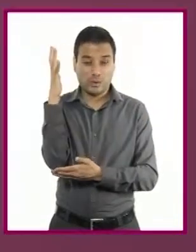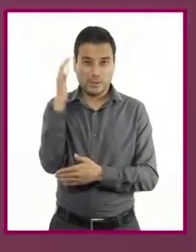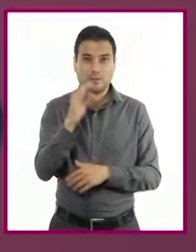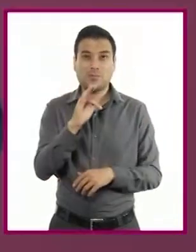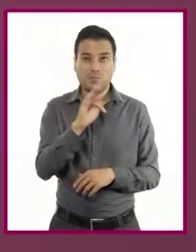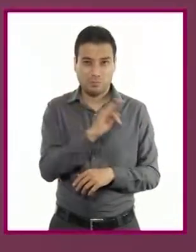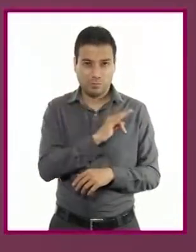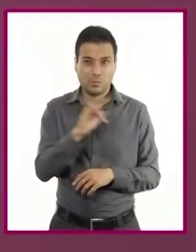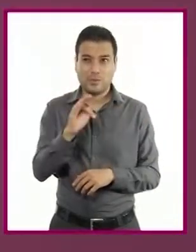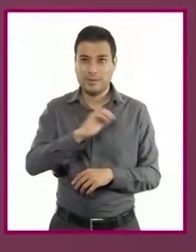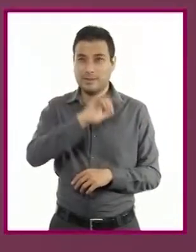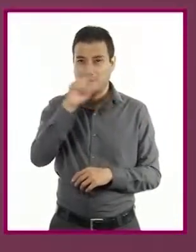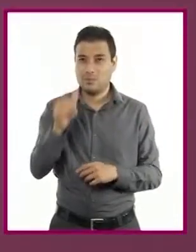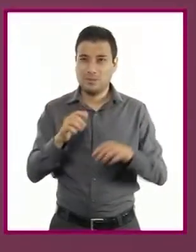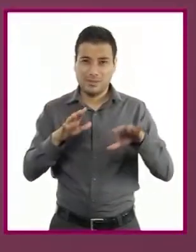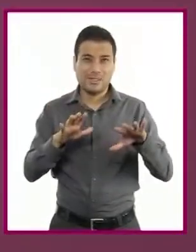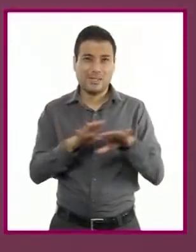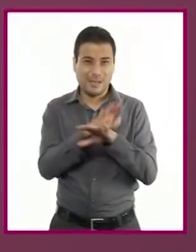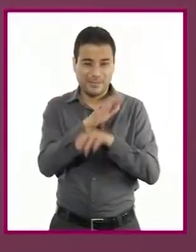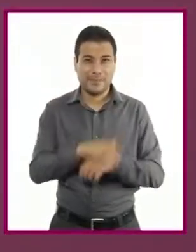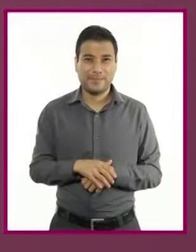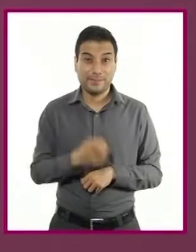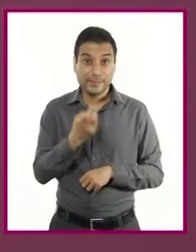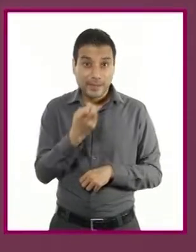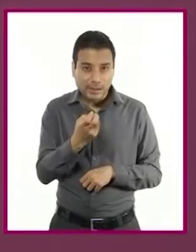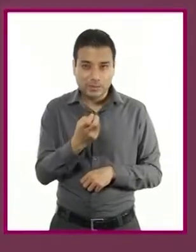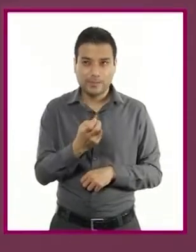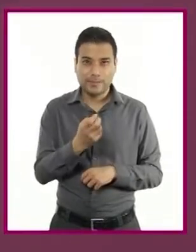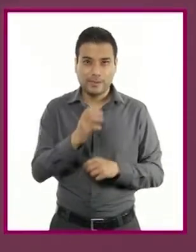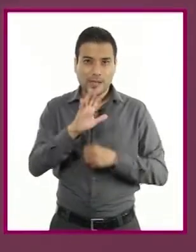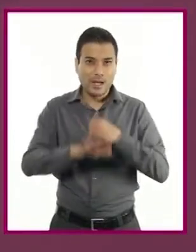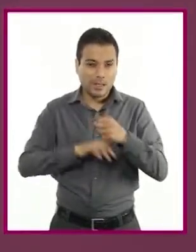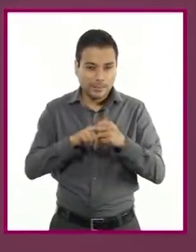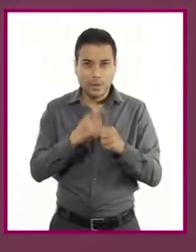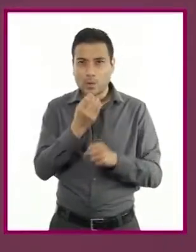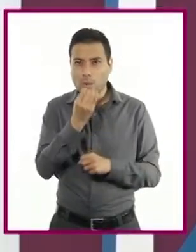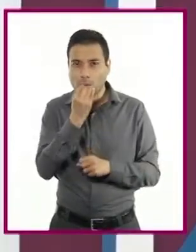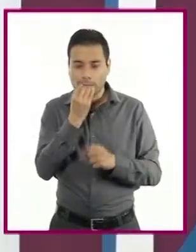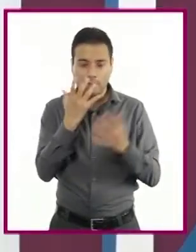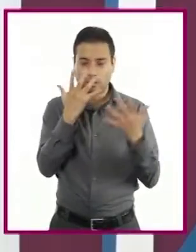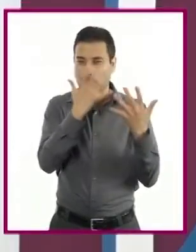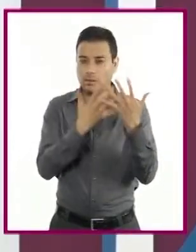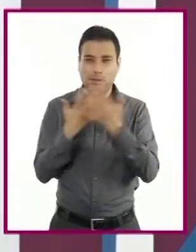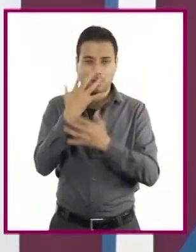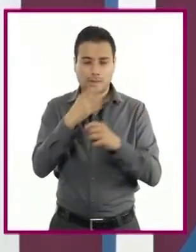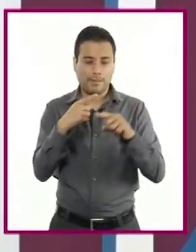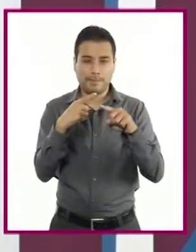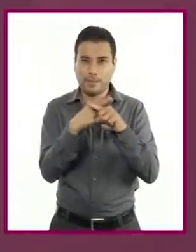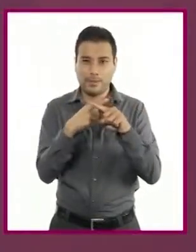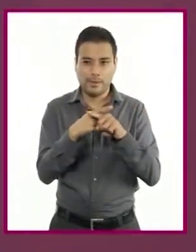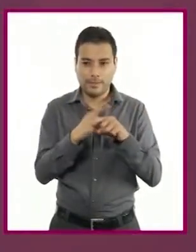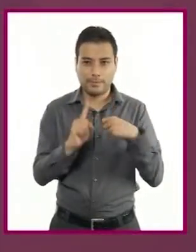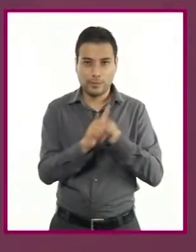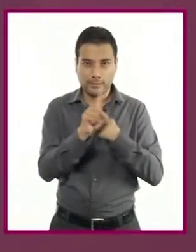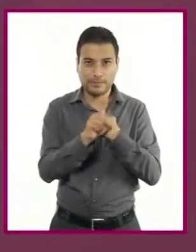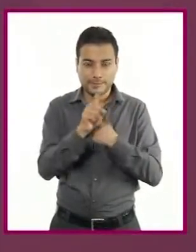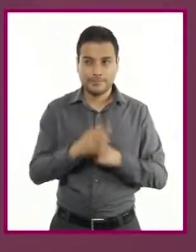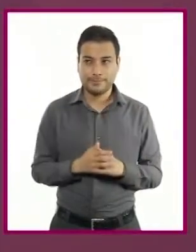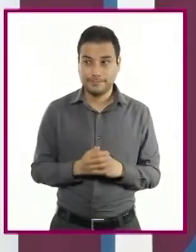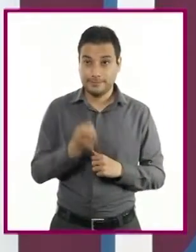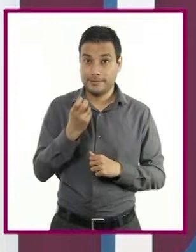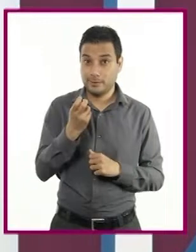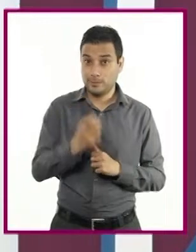de latitud, lo que afecta a las cadenas alimenticias en los ecosistemas. Así es, Nadia.